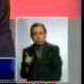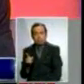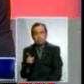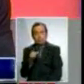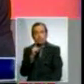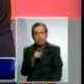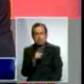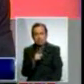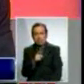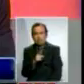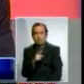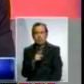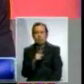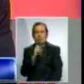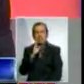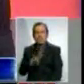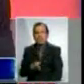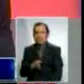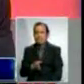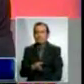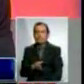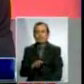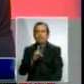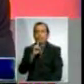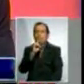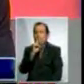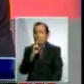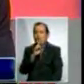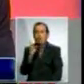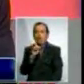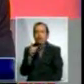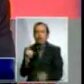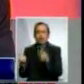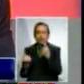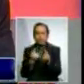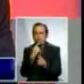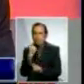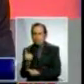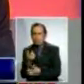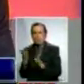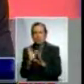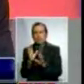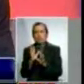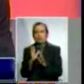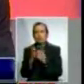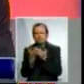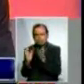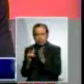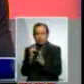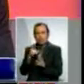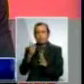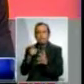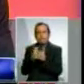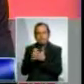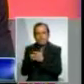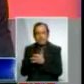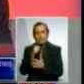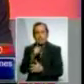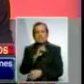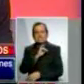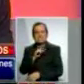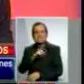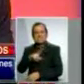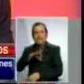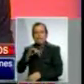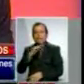esta facultad tiene que ser aplicada excepcionalmente no arbitrariamente por lo tanto estableció una estándar mucho más exigente para que las isapres justificaran